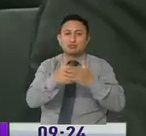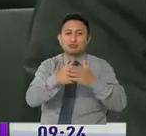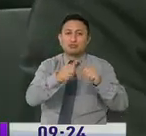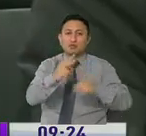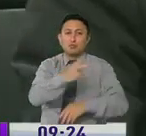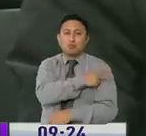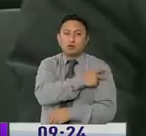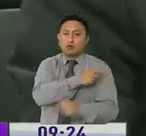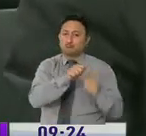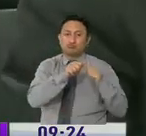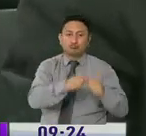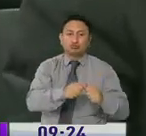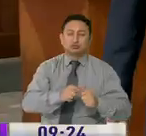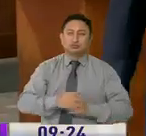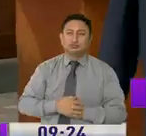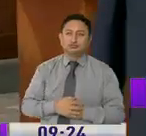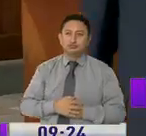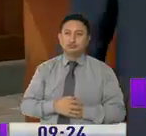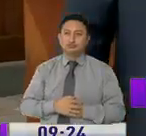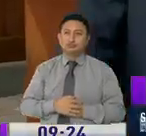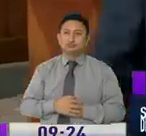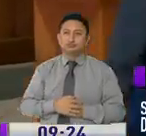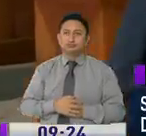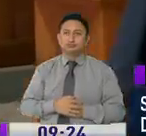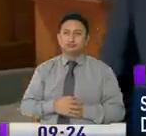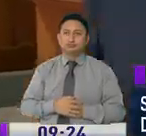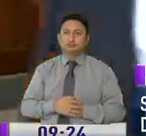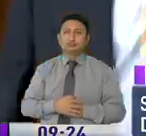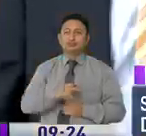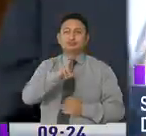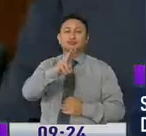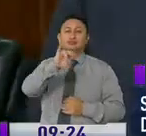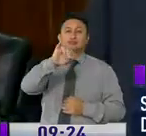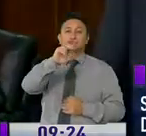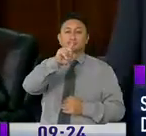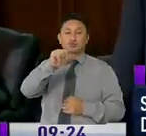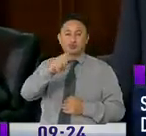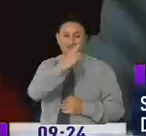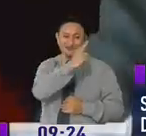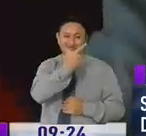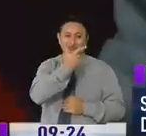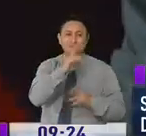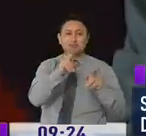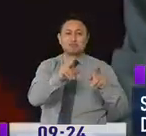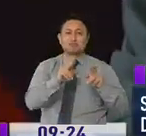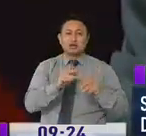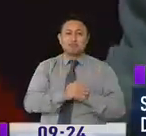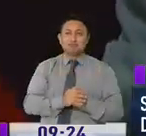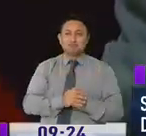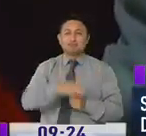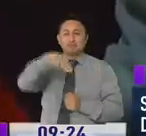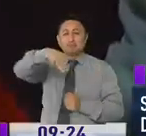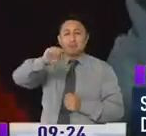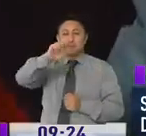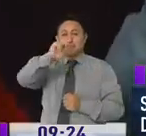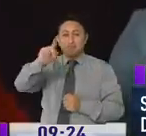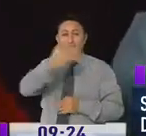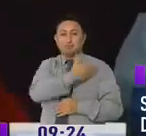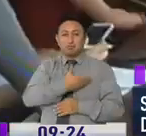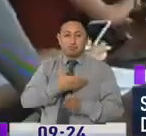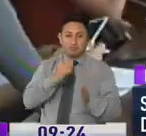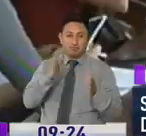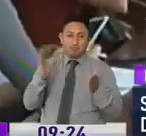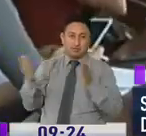posible al Consejo definitivo. Esto mientras Bisueta habría pedido licencia. Marcelo Merlo, presidente temporal de la